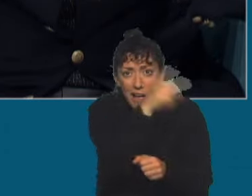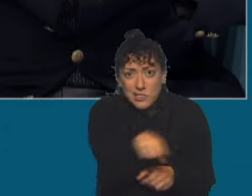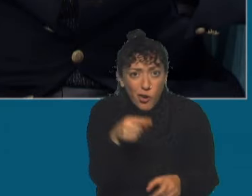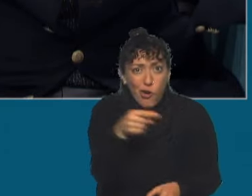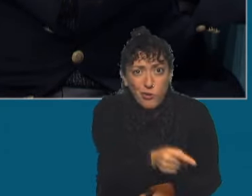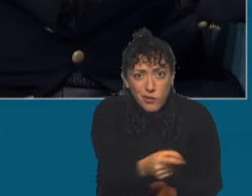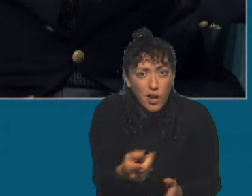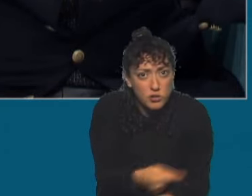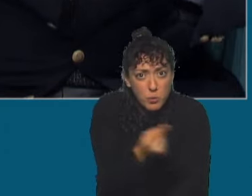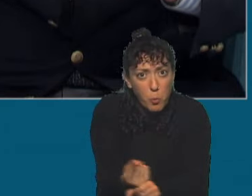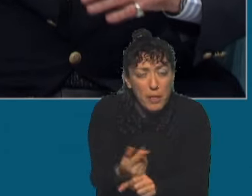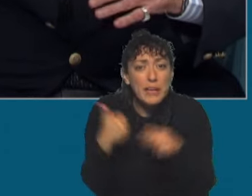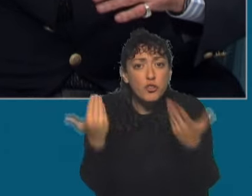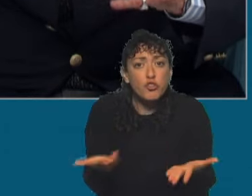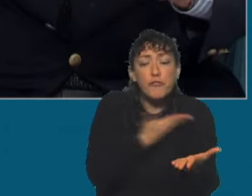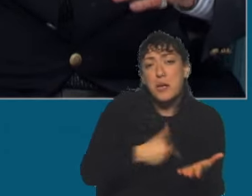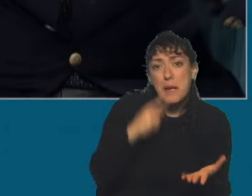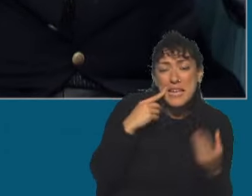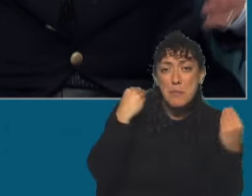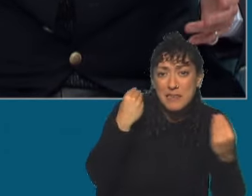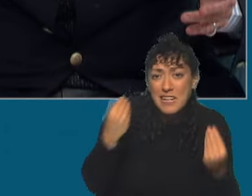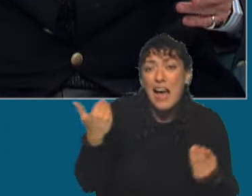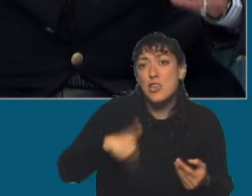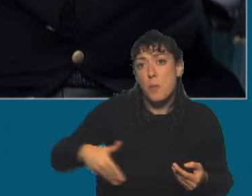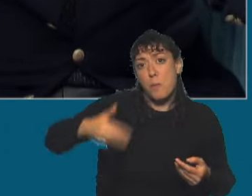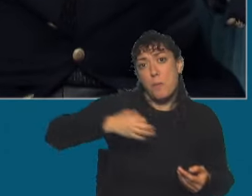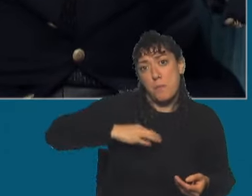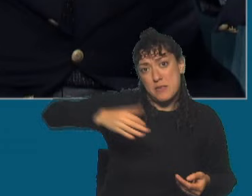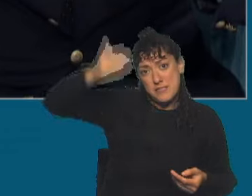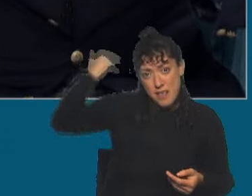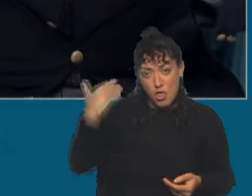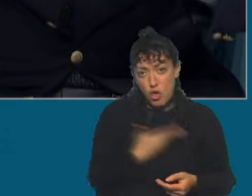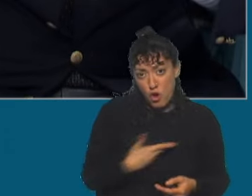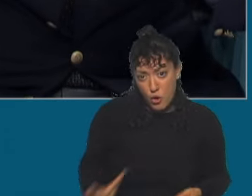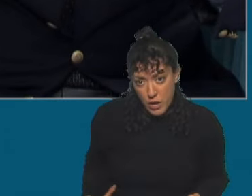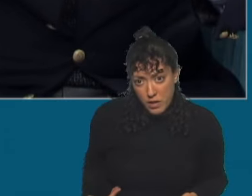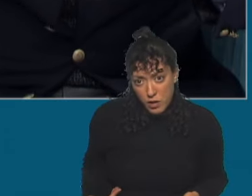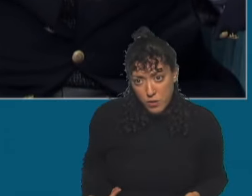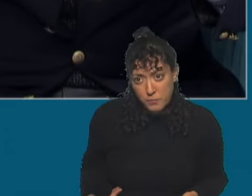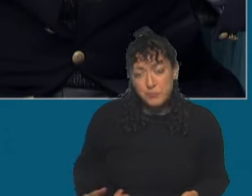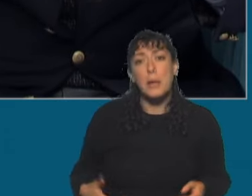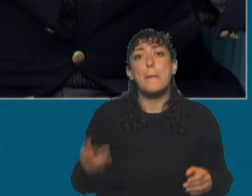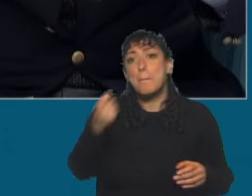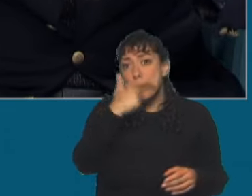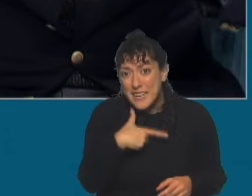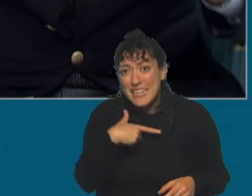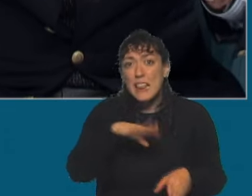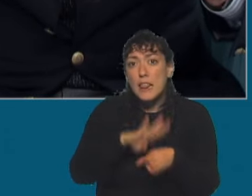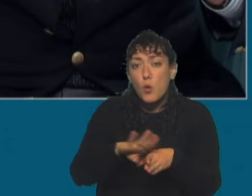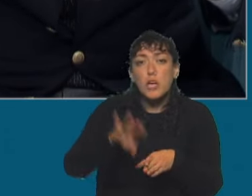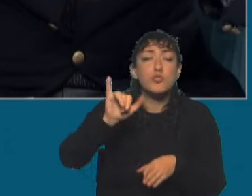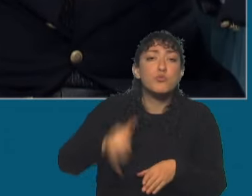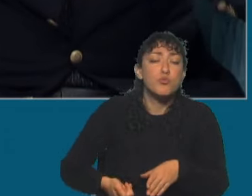en este momento, el gobierno argentino el año pasado legitimó la deuda de Macri. Tal cual. O sea, les